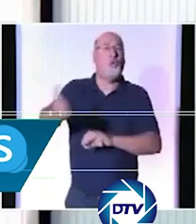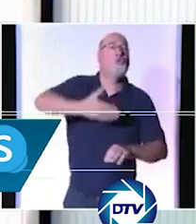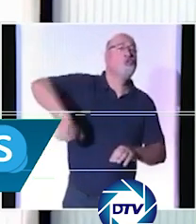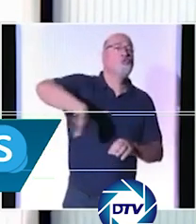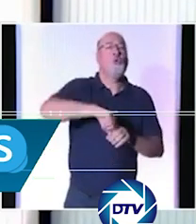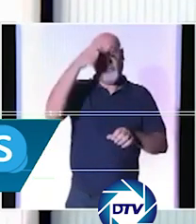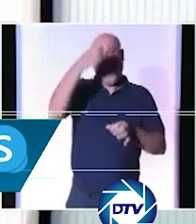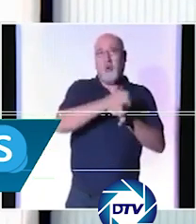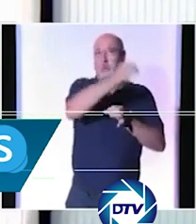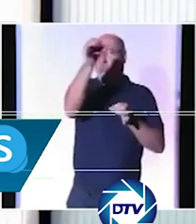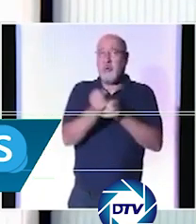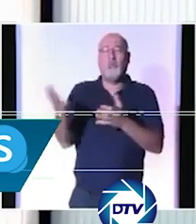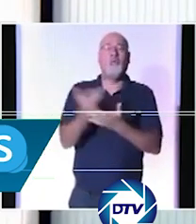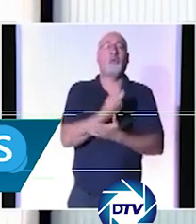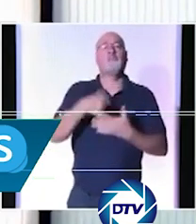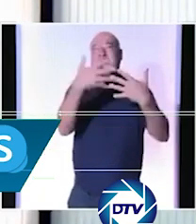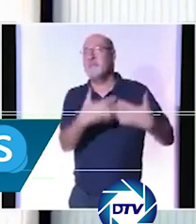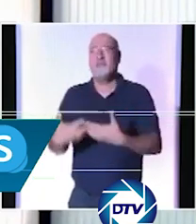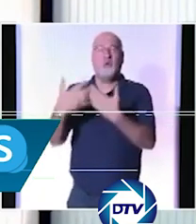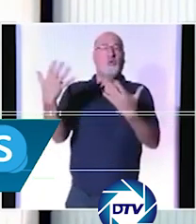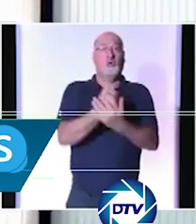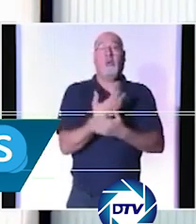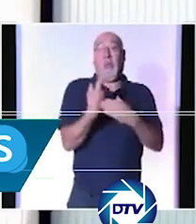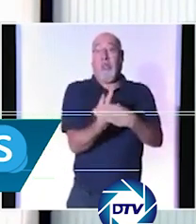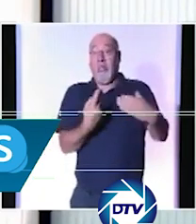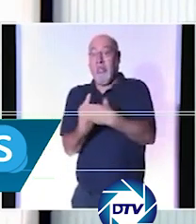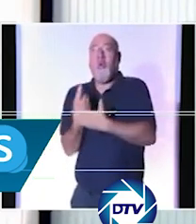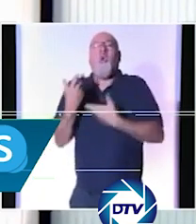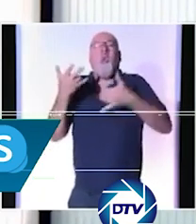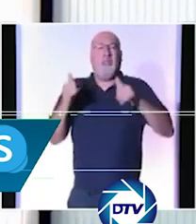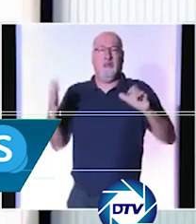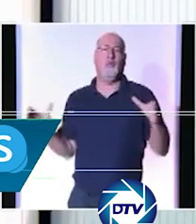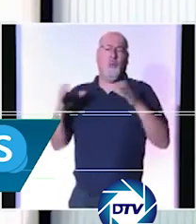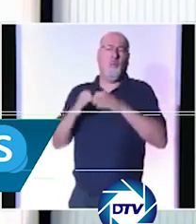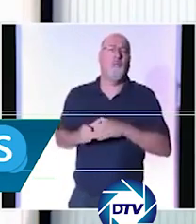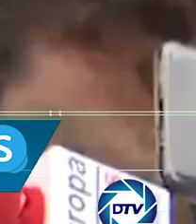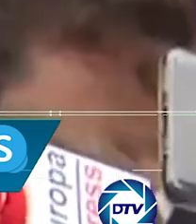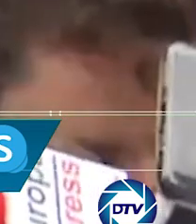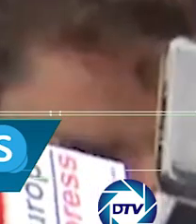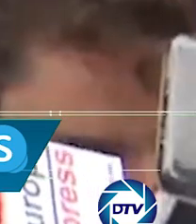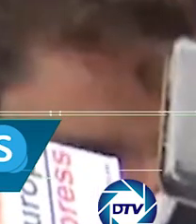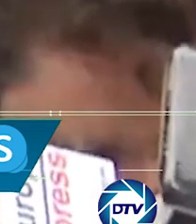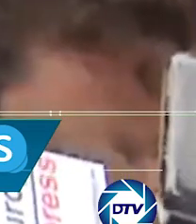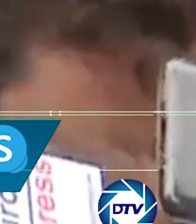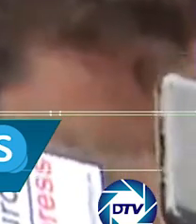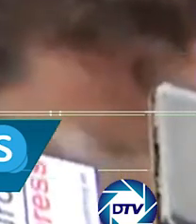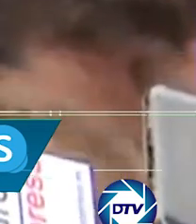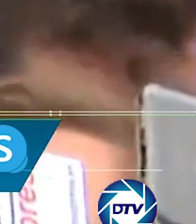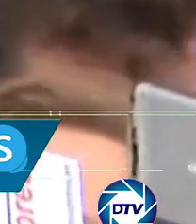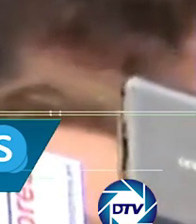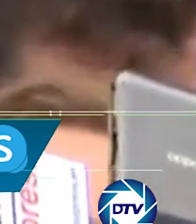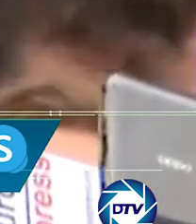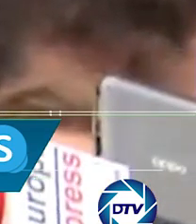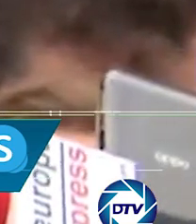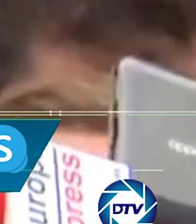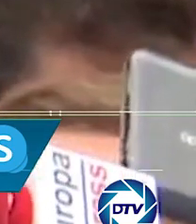auténticas atrocidades que lo que hacen es efectivamente engendrar odio, es un discurso de odio. Y además vemos que siempre